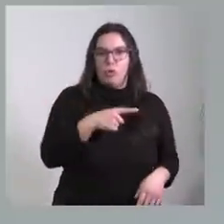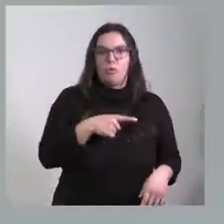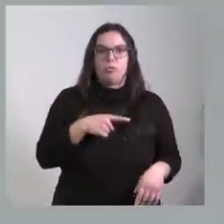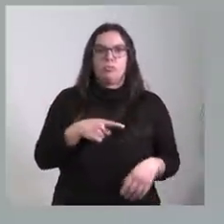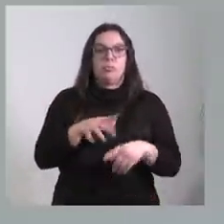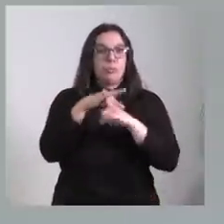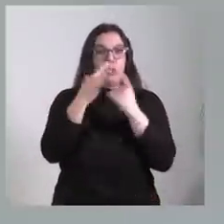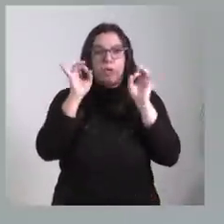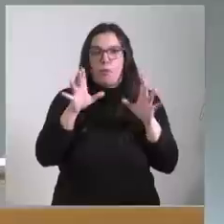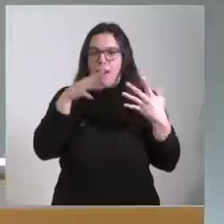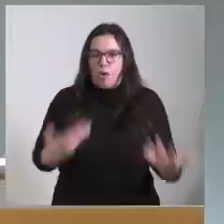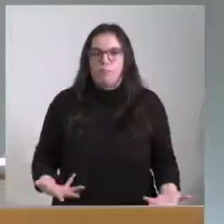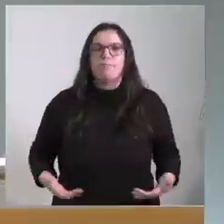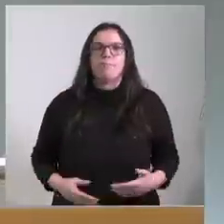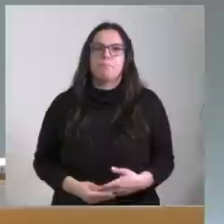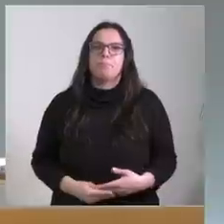actual